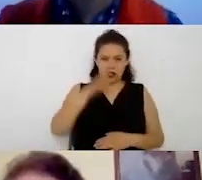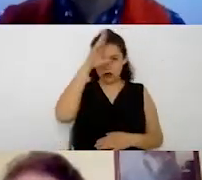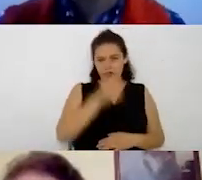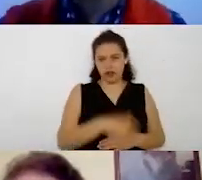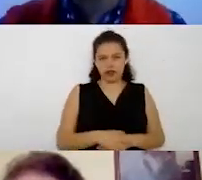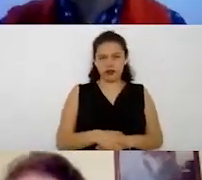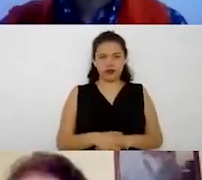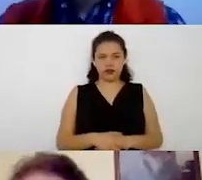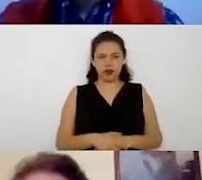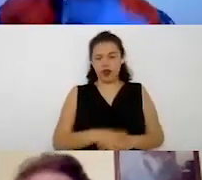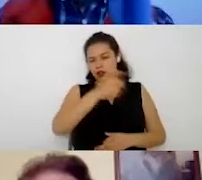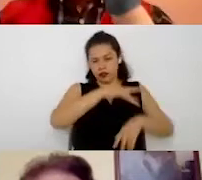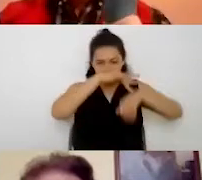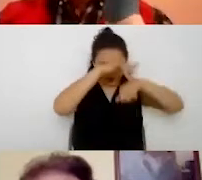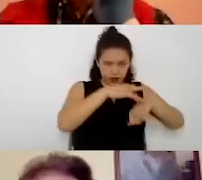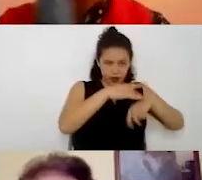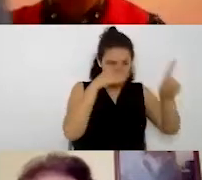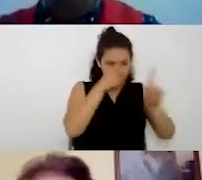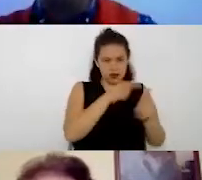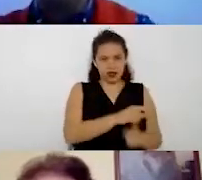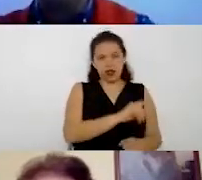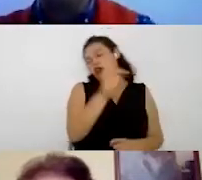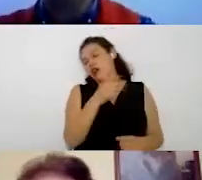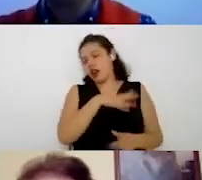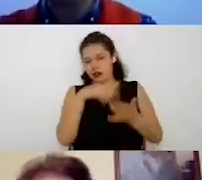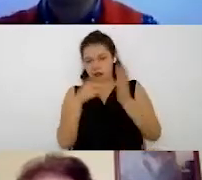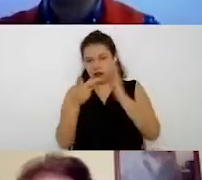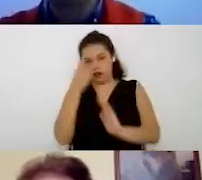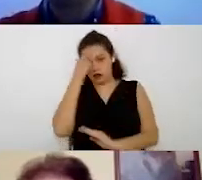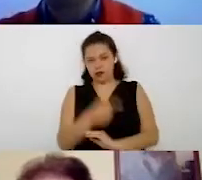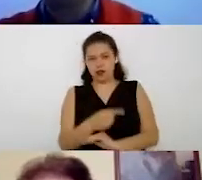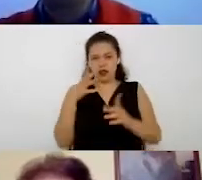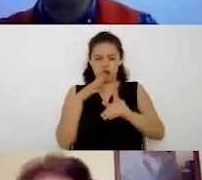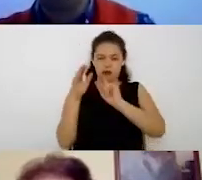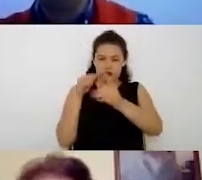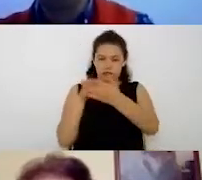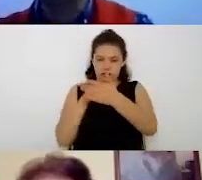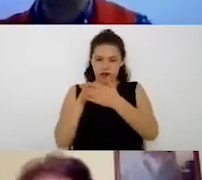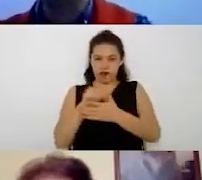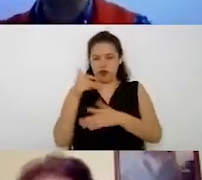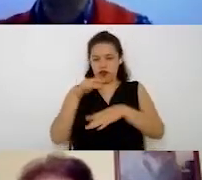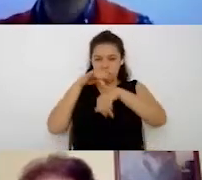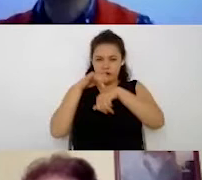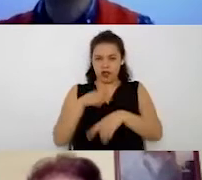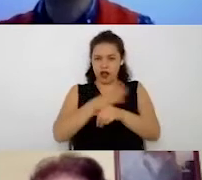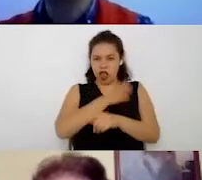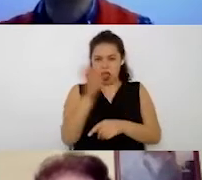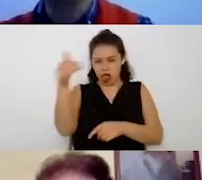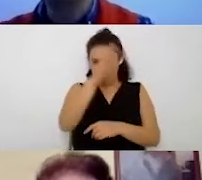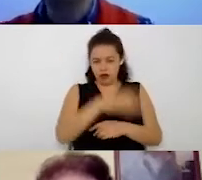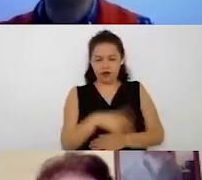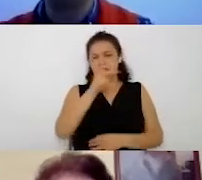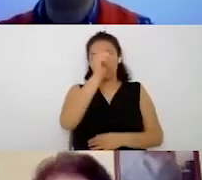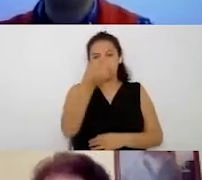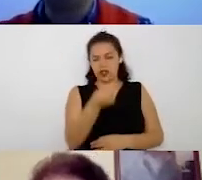Esto es presión directa. Tenemos otro método de contención que es presión indirecta. ¿Qué se imaginan a qué se referirá